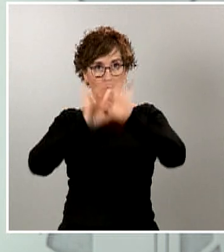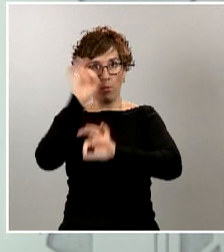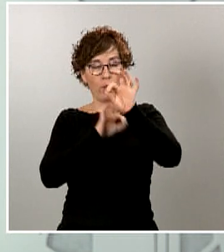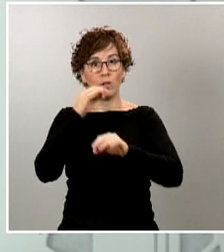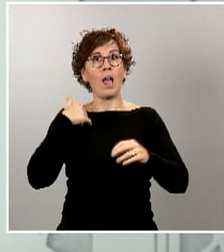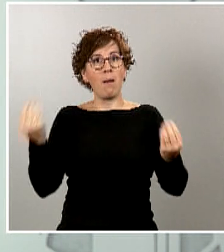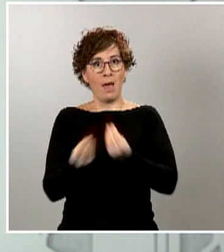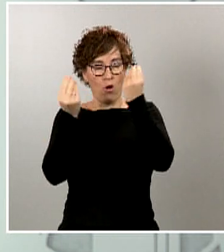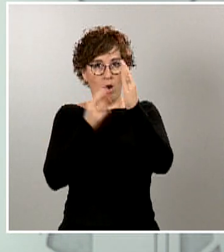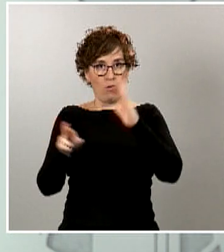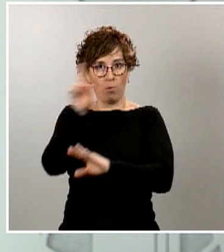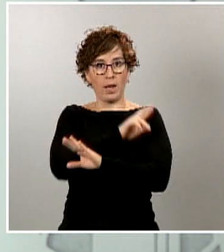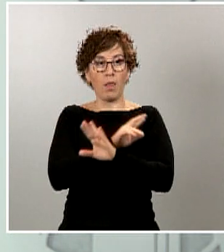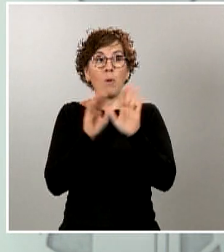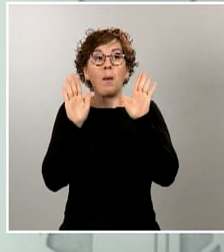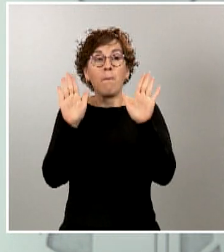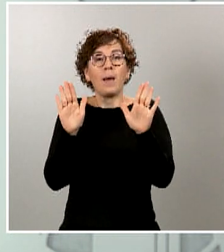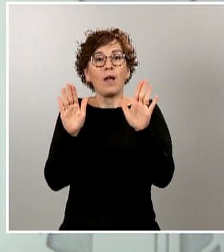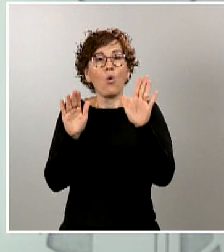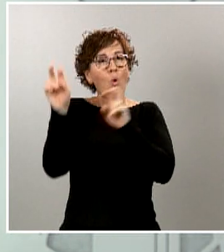dicho siempre todo con la máxima